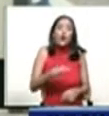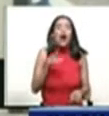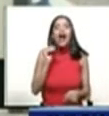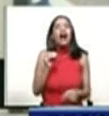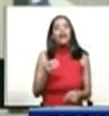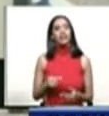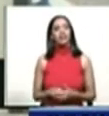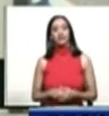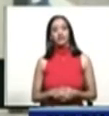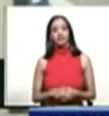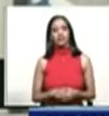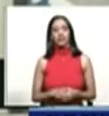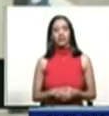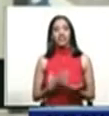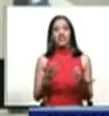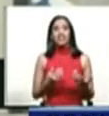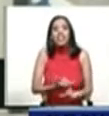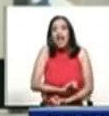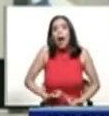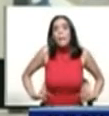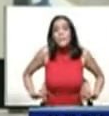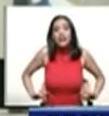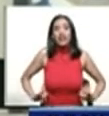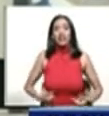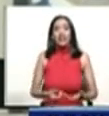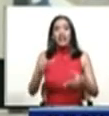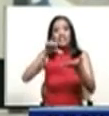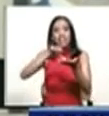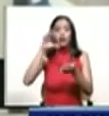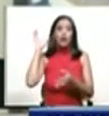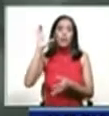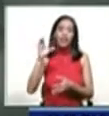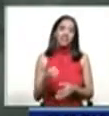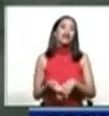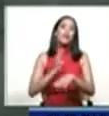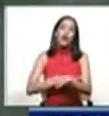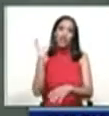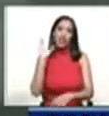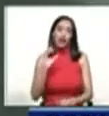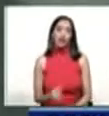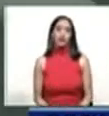hambruna en el interior del país, que está infinitamente peor que la de Caracas.